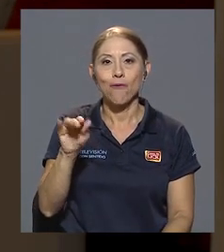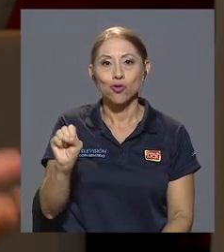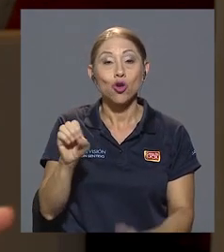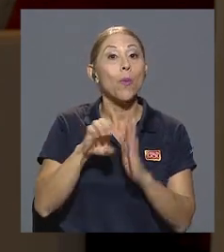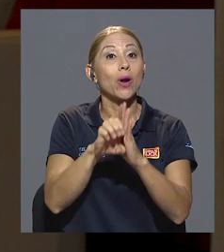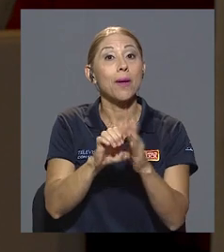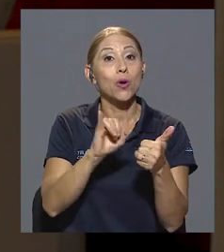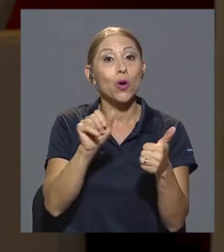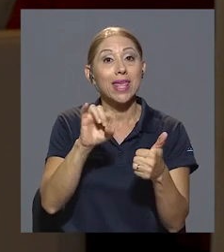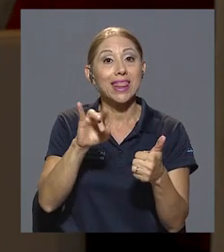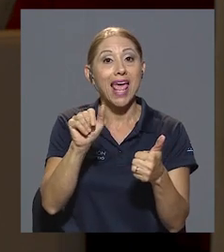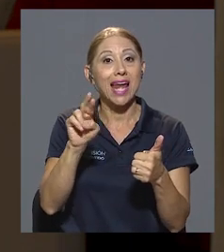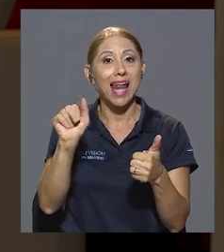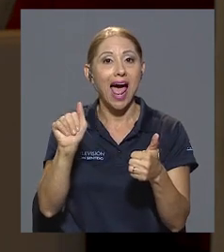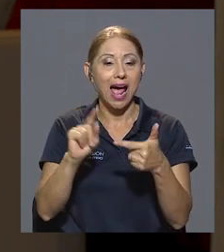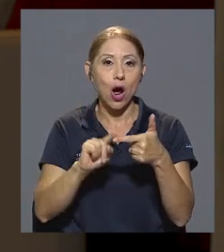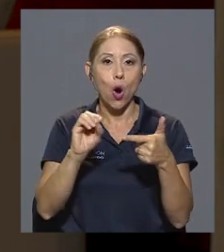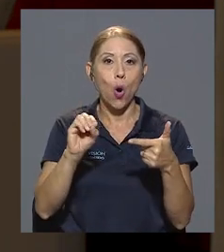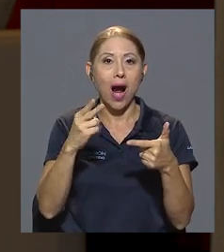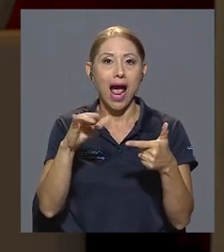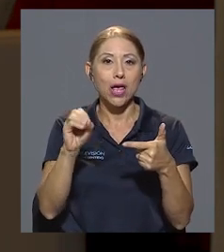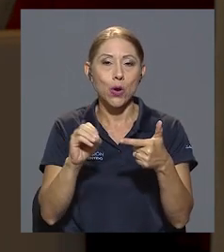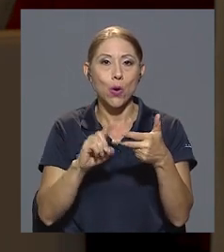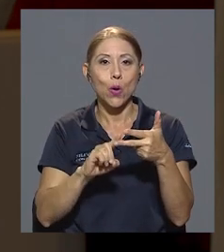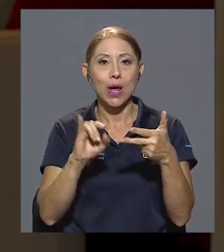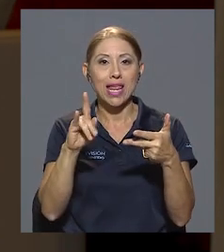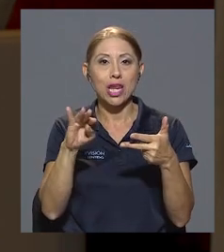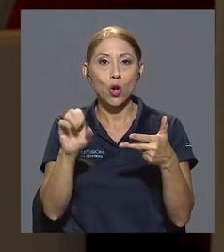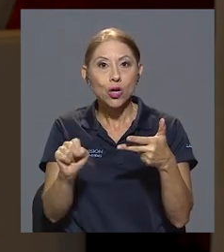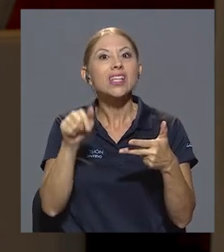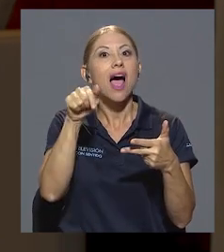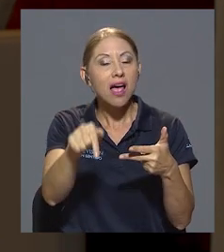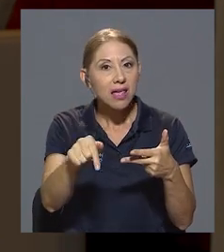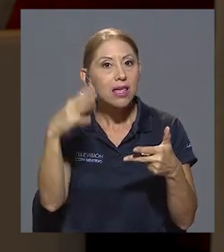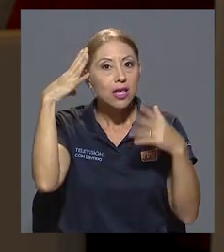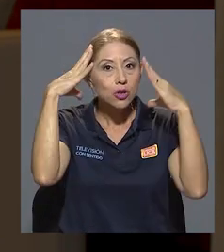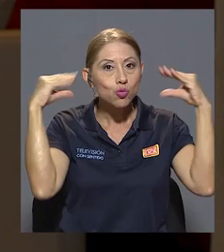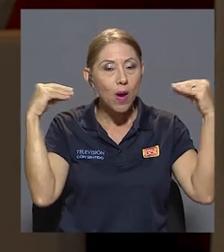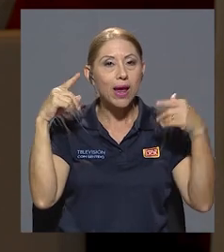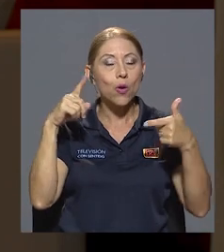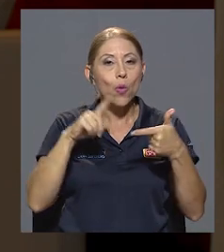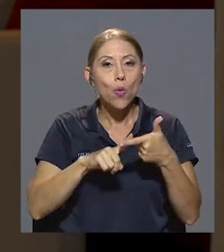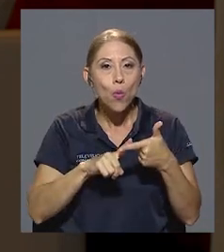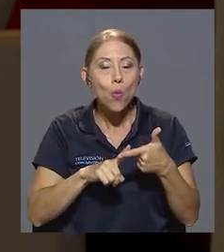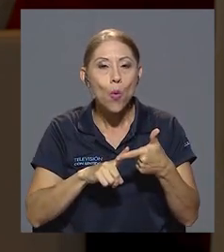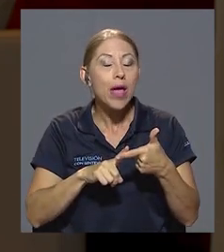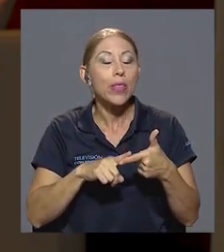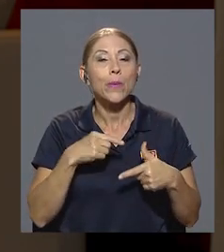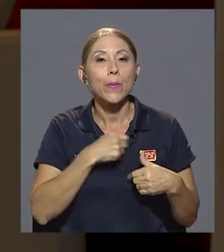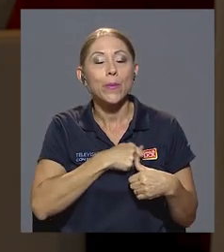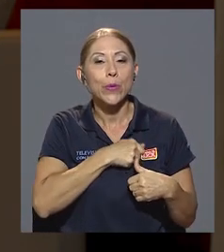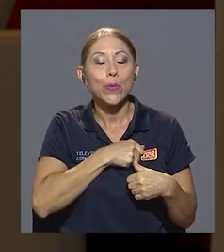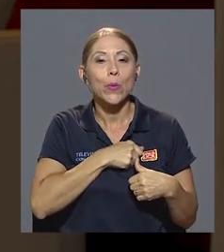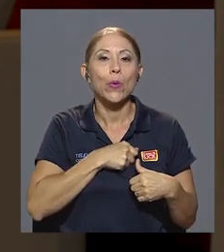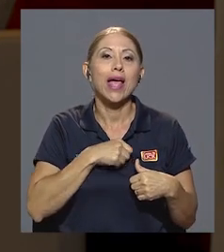ohio y en illinois se encuentran suecos daneses noruegos y verdaderamente